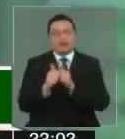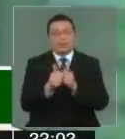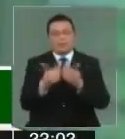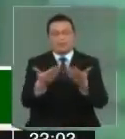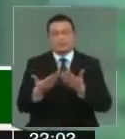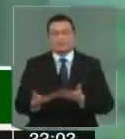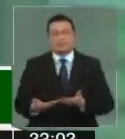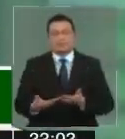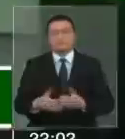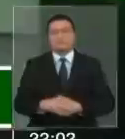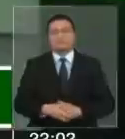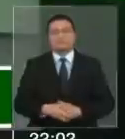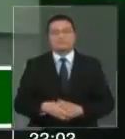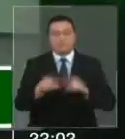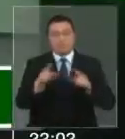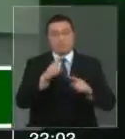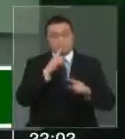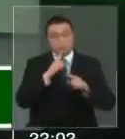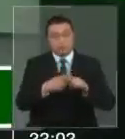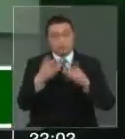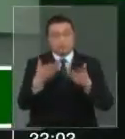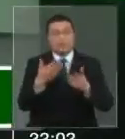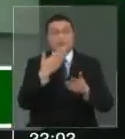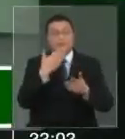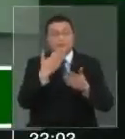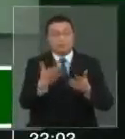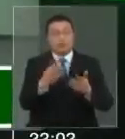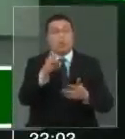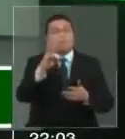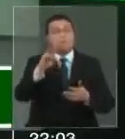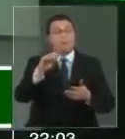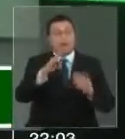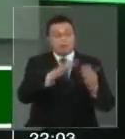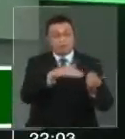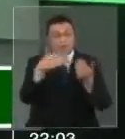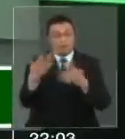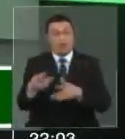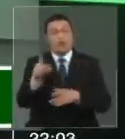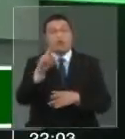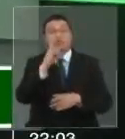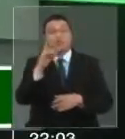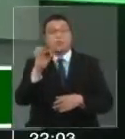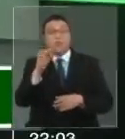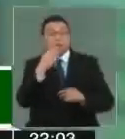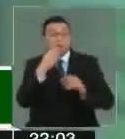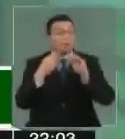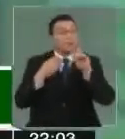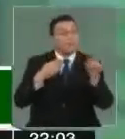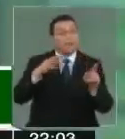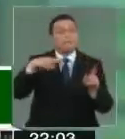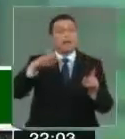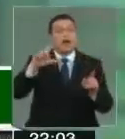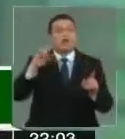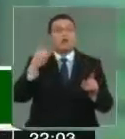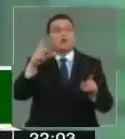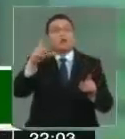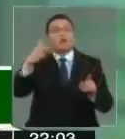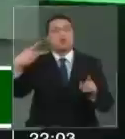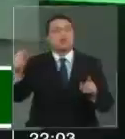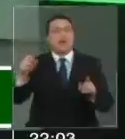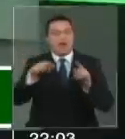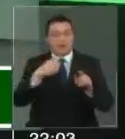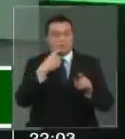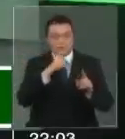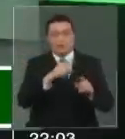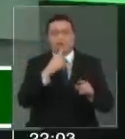por invitarme. Nombre además que heredaste de tu madre, así le decía sí. Tu papá a tu mamá. Sí. Se le decía Malucha. Con esfuerzo además